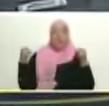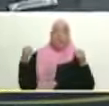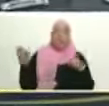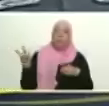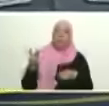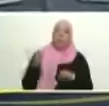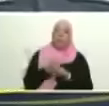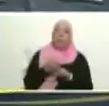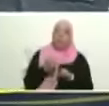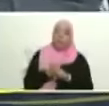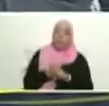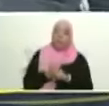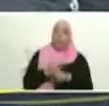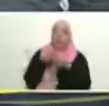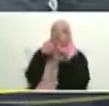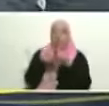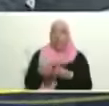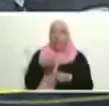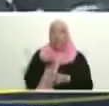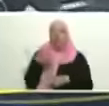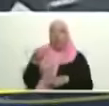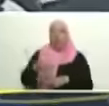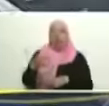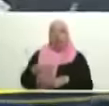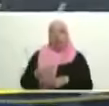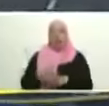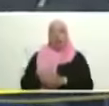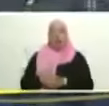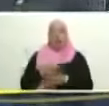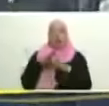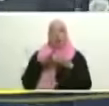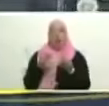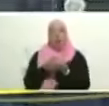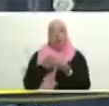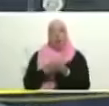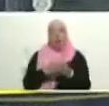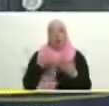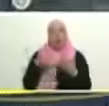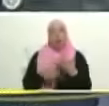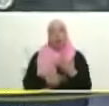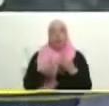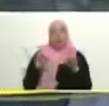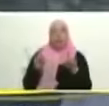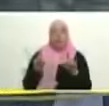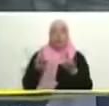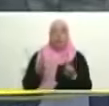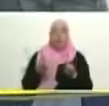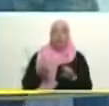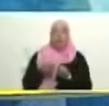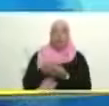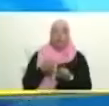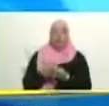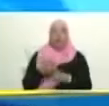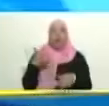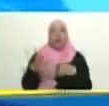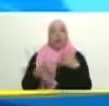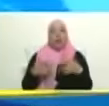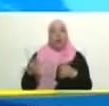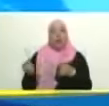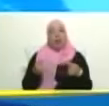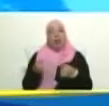ser totalmente vertical en todos los programas de formación, en todas las arengas